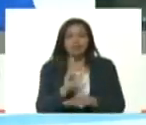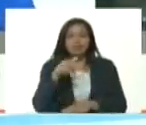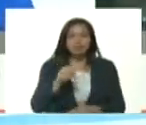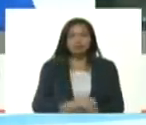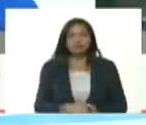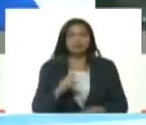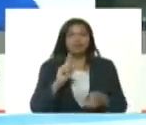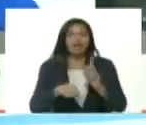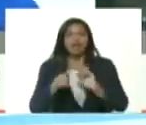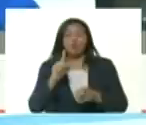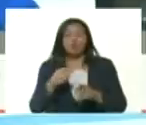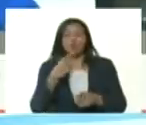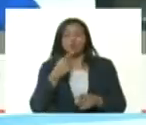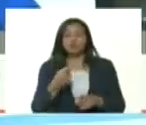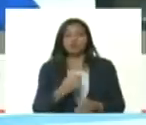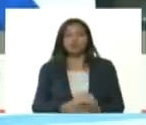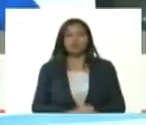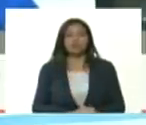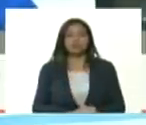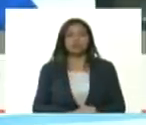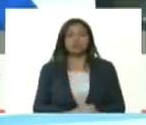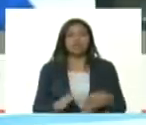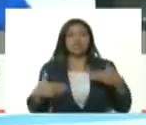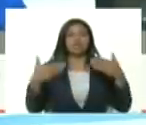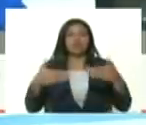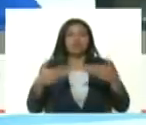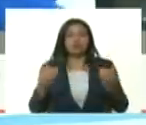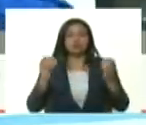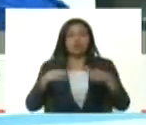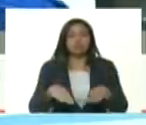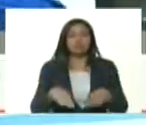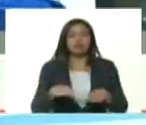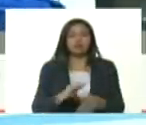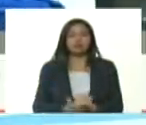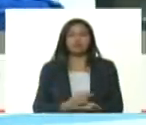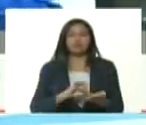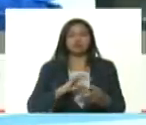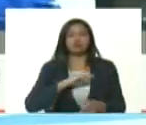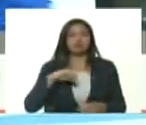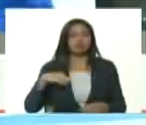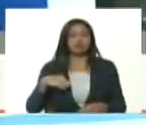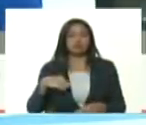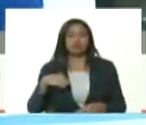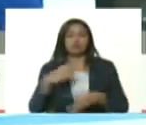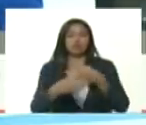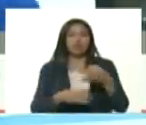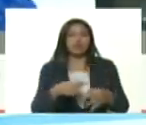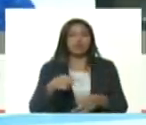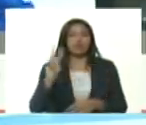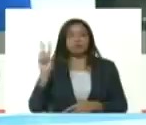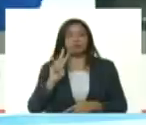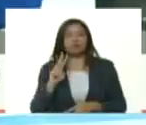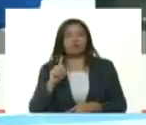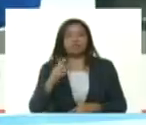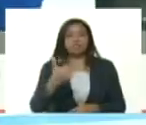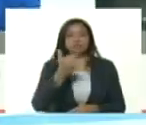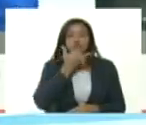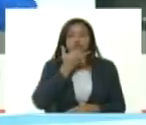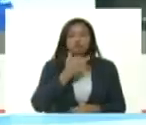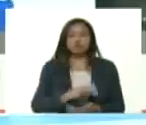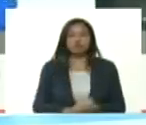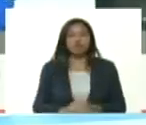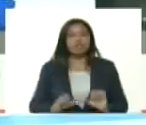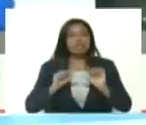Ahora algunos hablan de adelantarse y suspenderla. Y nosotros decimos desde Venezuela, es un error, hay